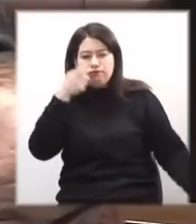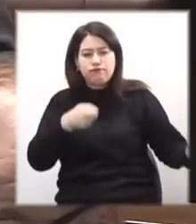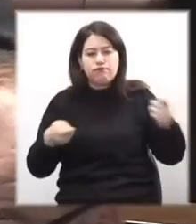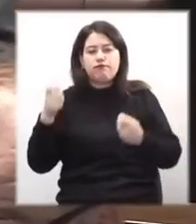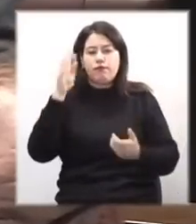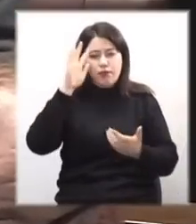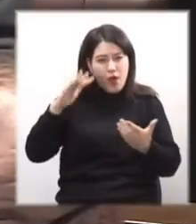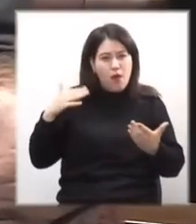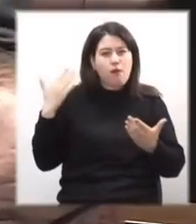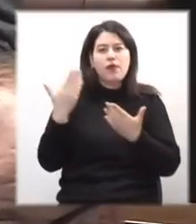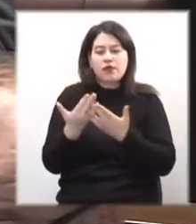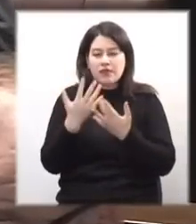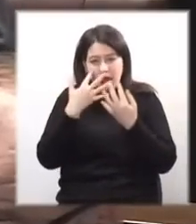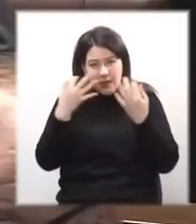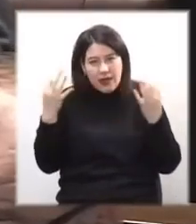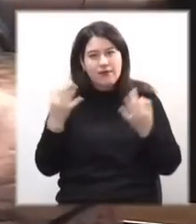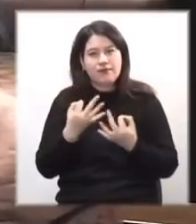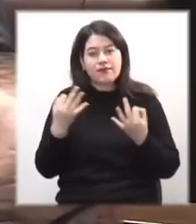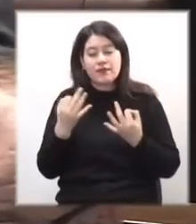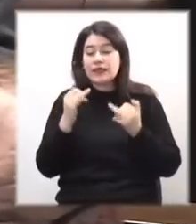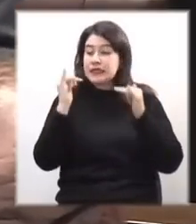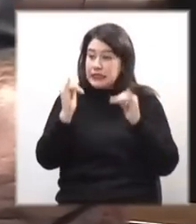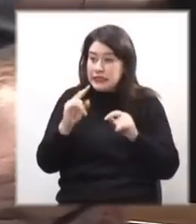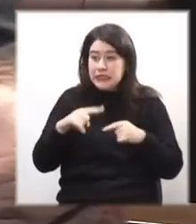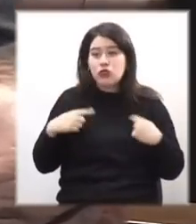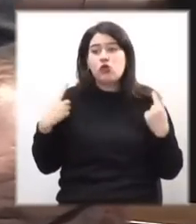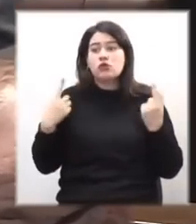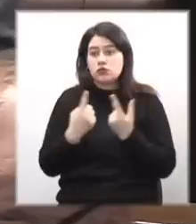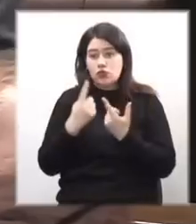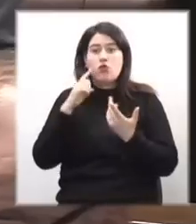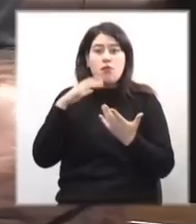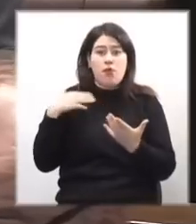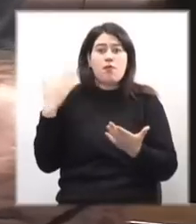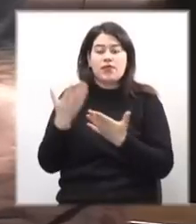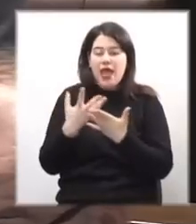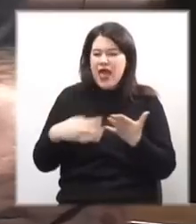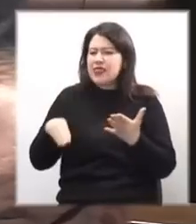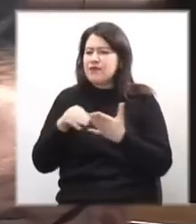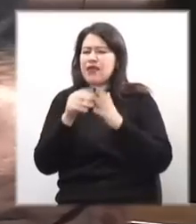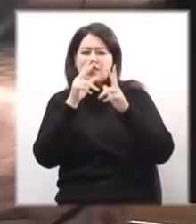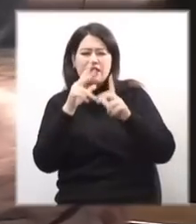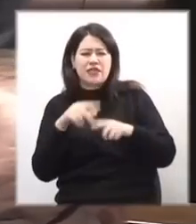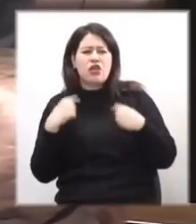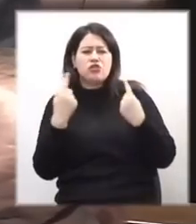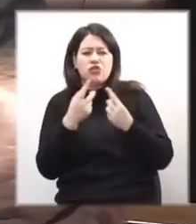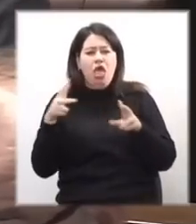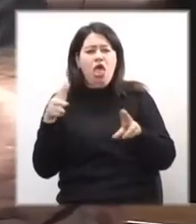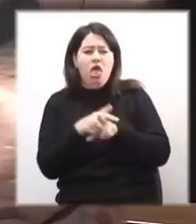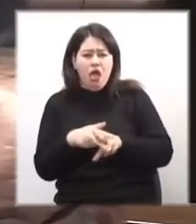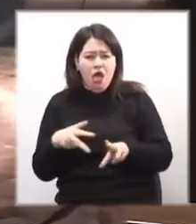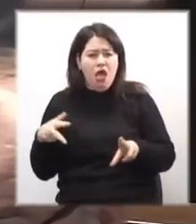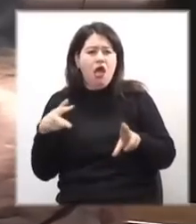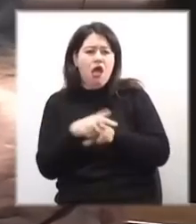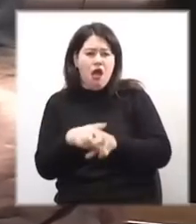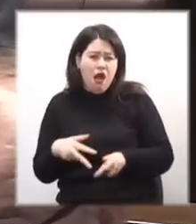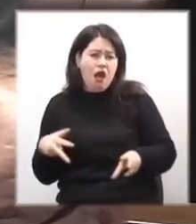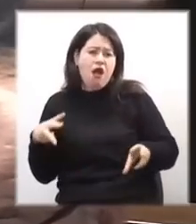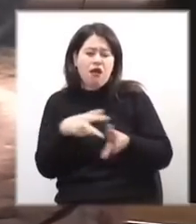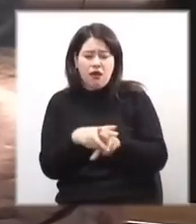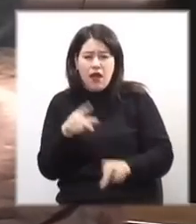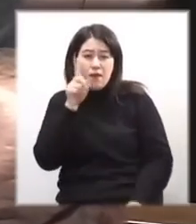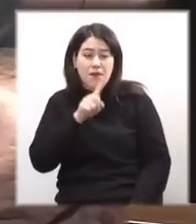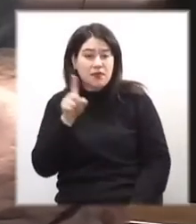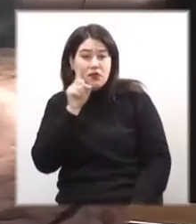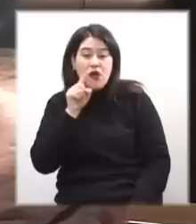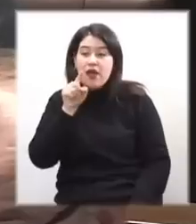propuestas concretas. Vaya si nosotros estamos haciendo alguna propuesta, porque también se nos ha dicho que ponemos el palo en la rueda de manera sistemática.